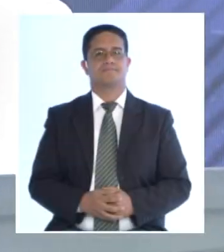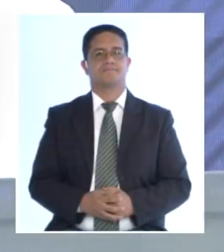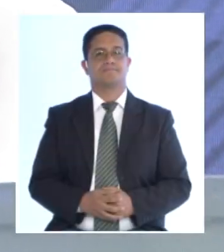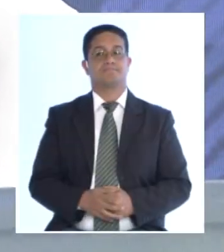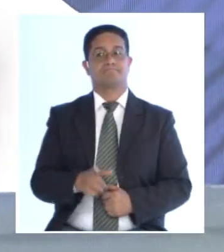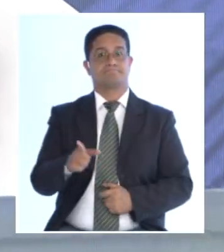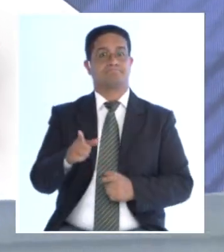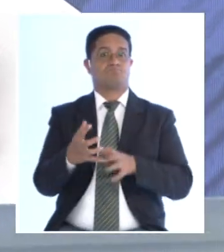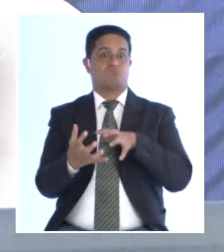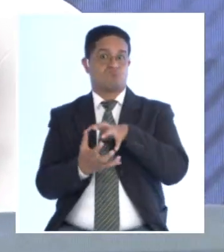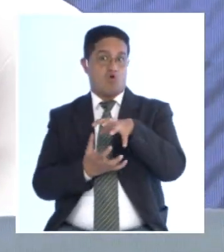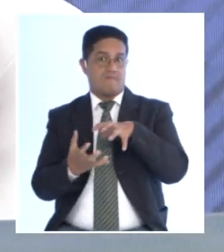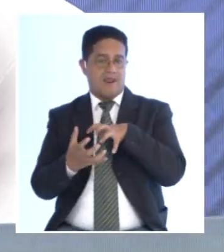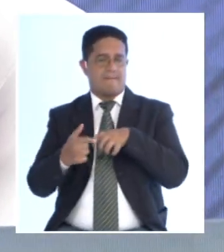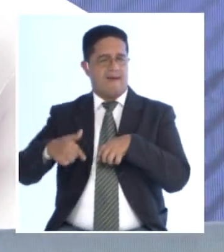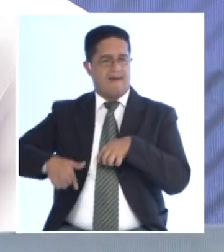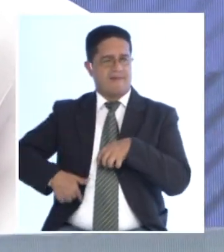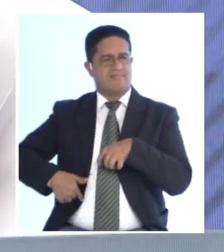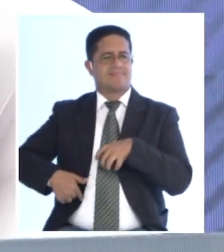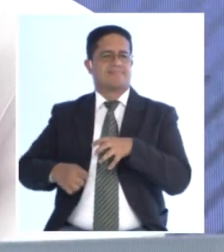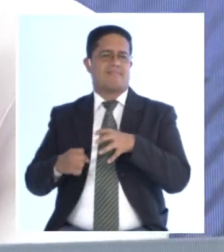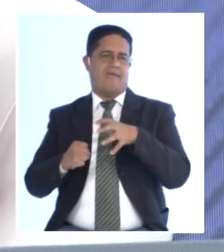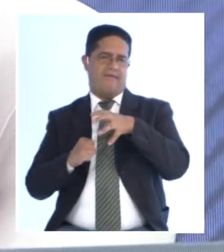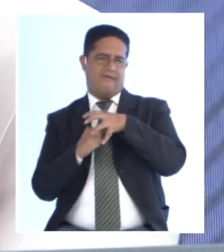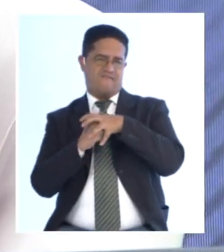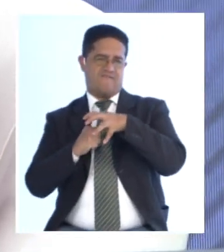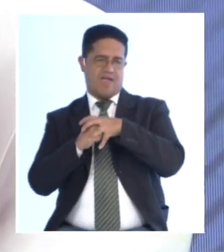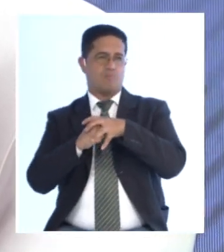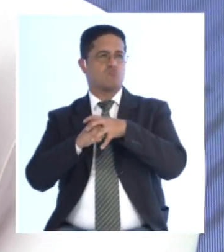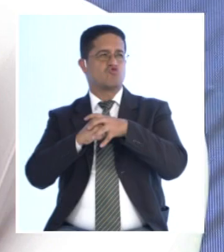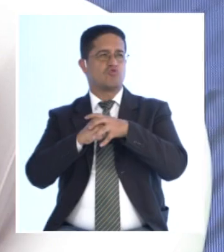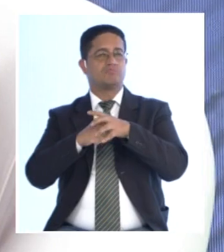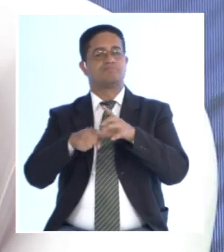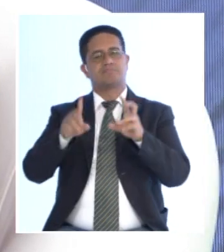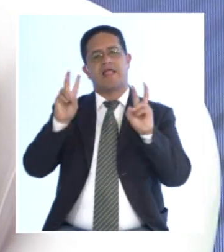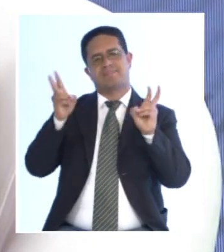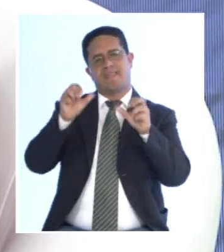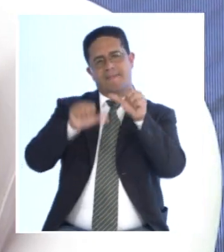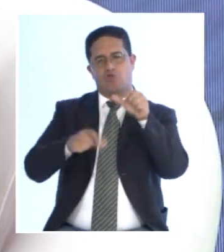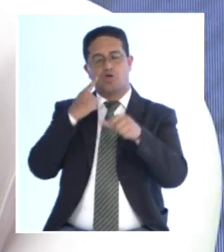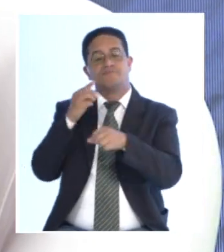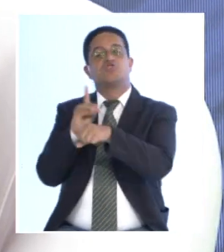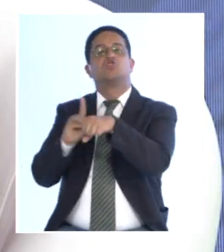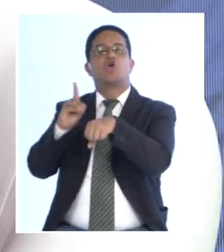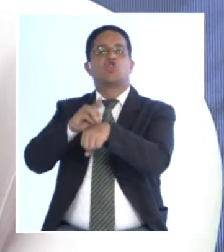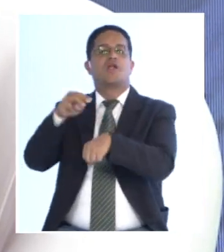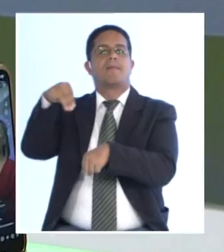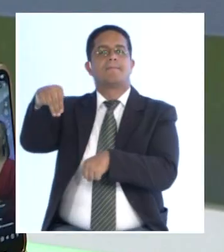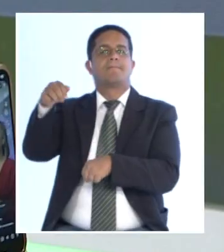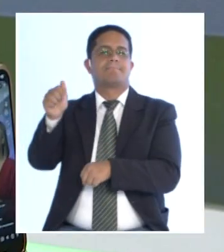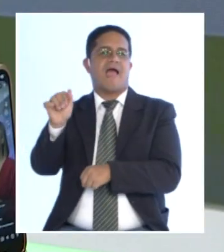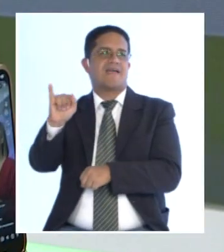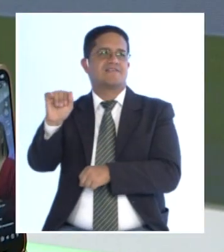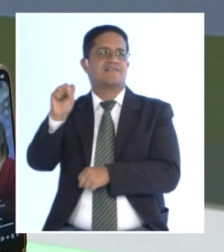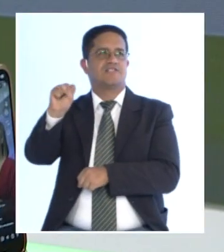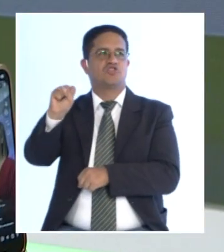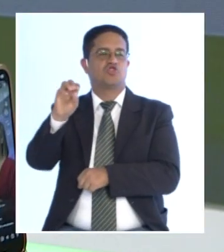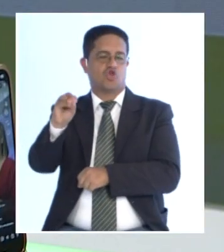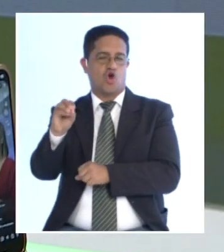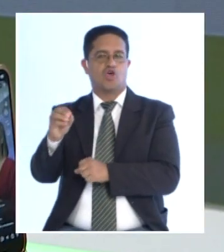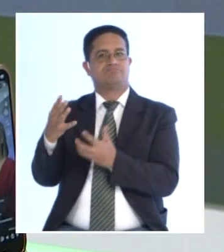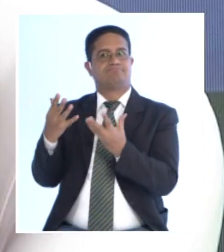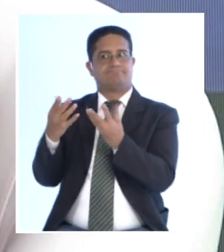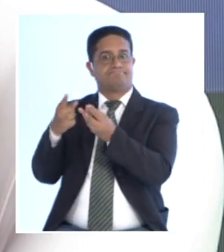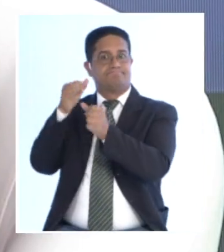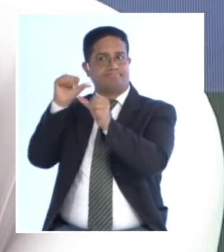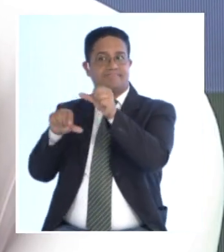Necrosis vascular o vascular de cabeza femoral es el tema del día de hoy. El doctor Leopoldo Maiso nos acompaña para hablar sobre